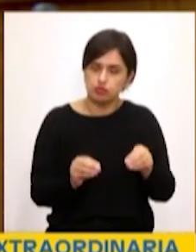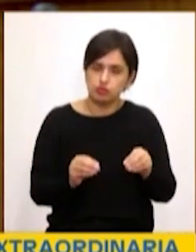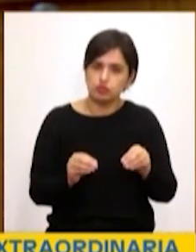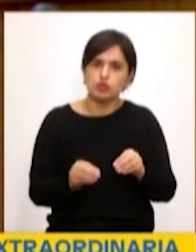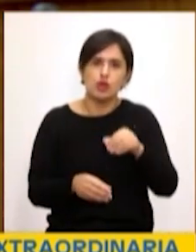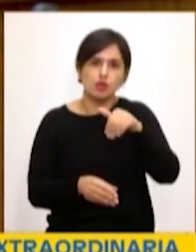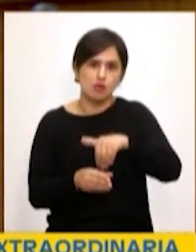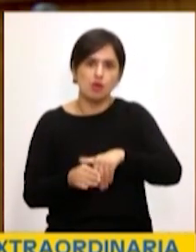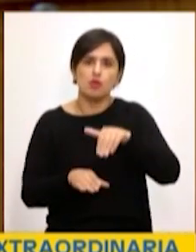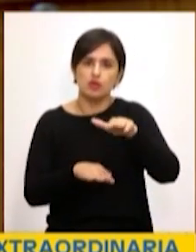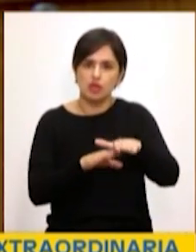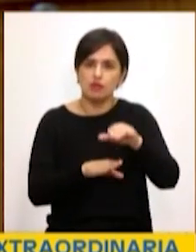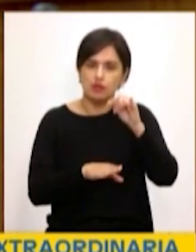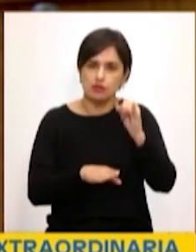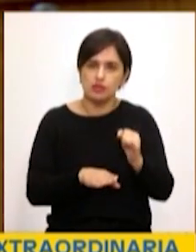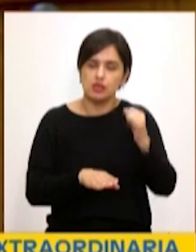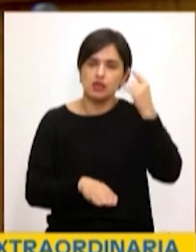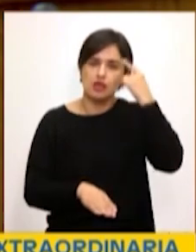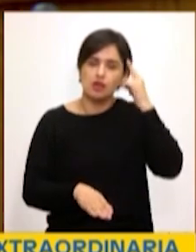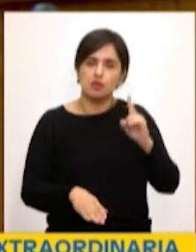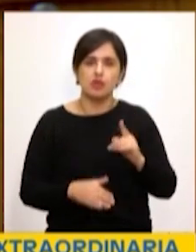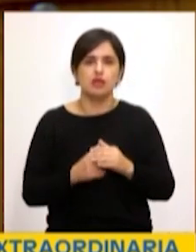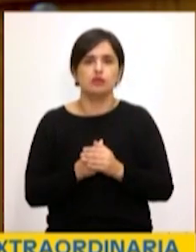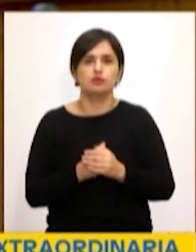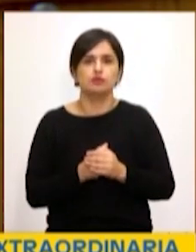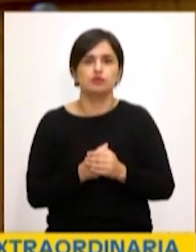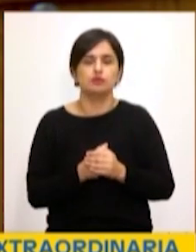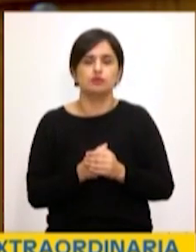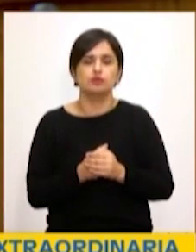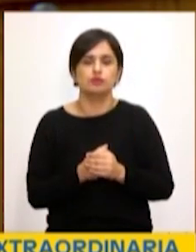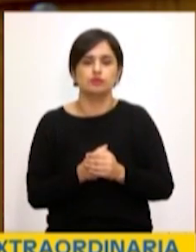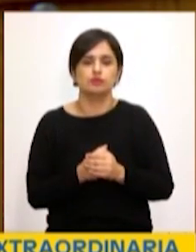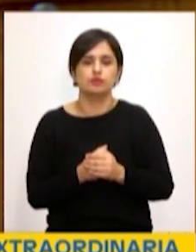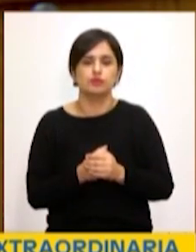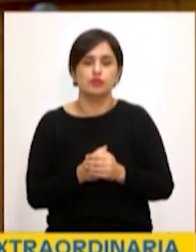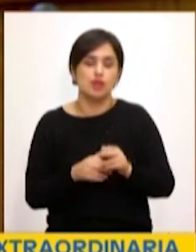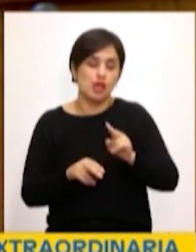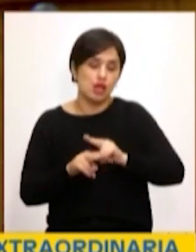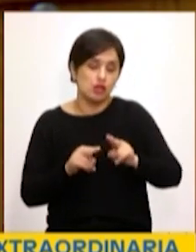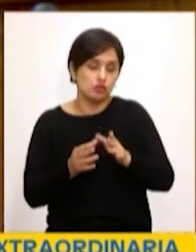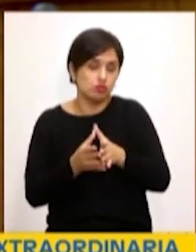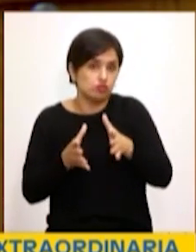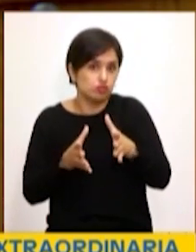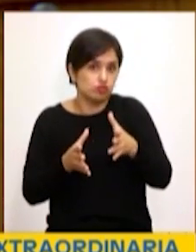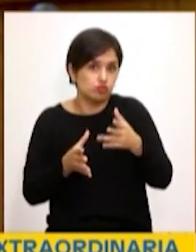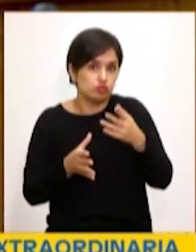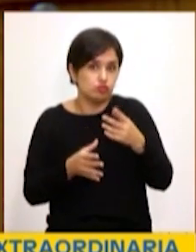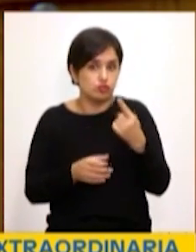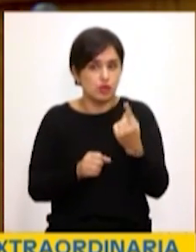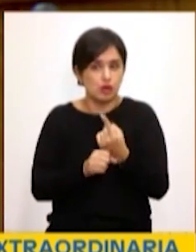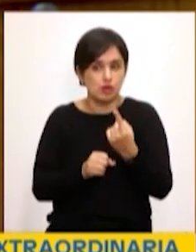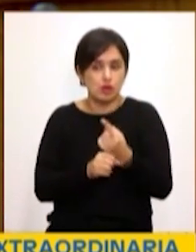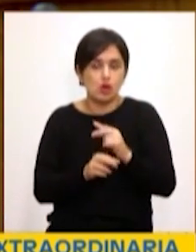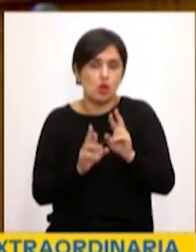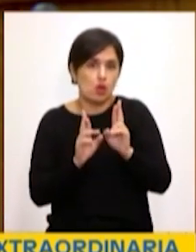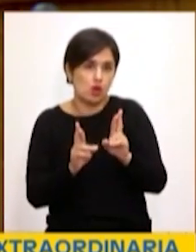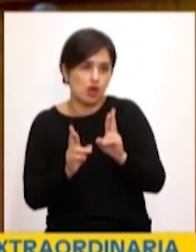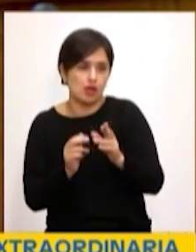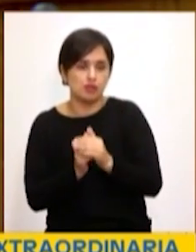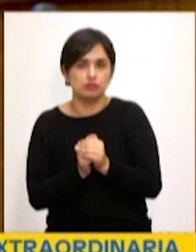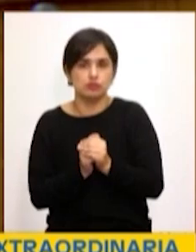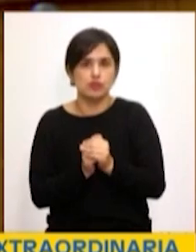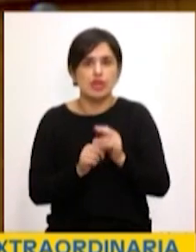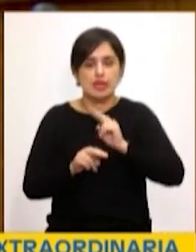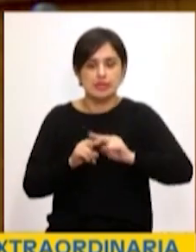vamos a votar a favor pero creemos que evidentemente a los hechos de tal gravedad que se están planteando Ojalá ameriten una